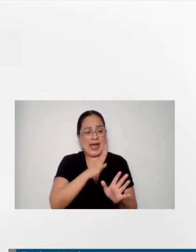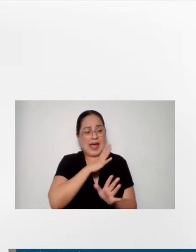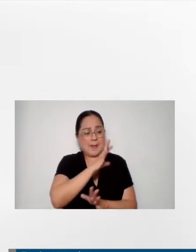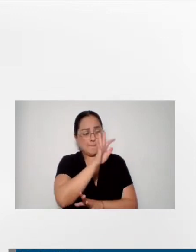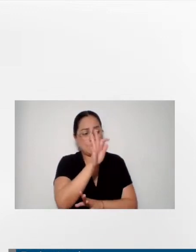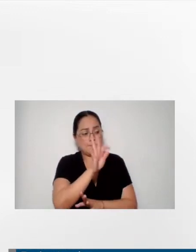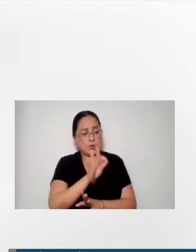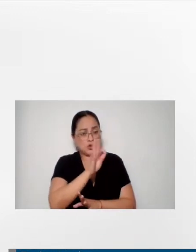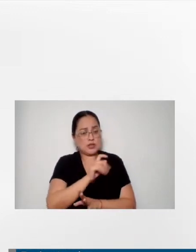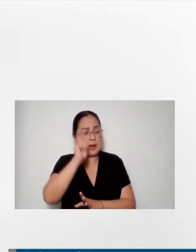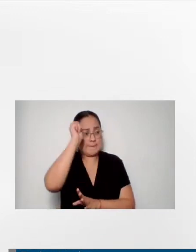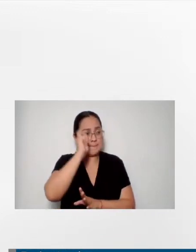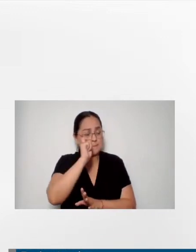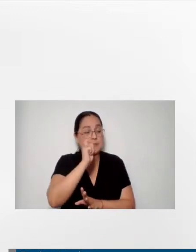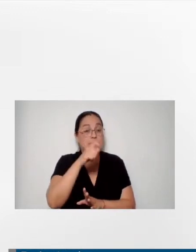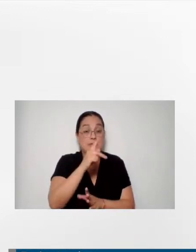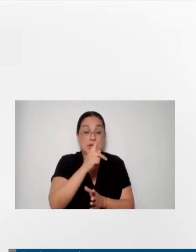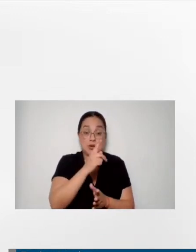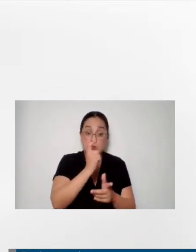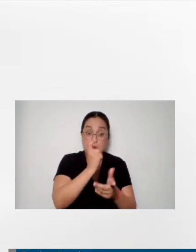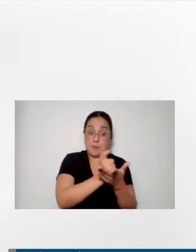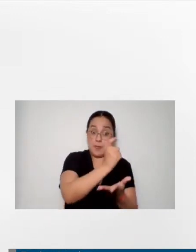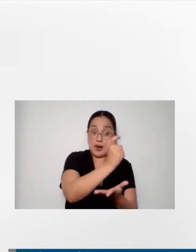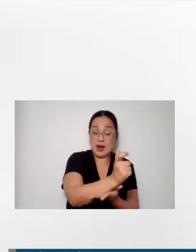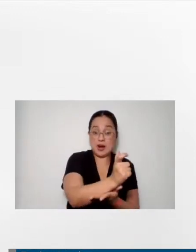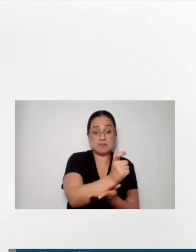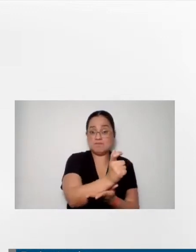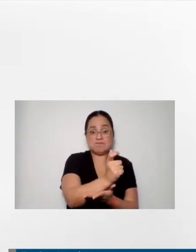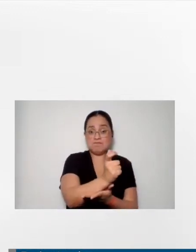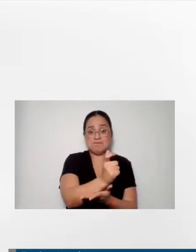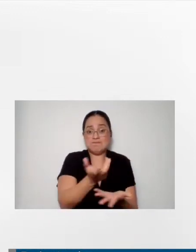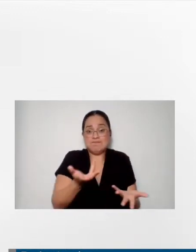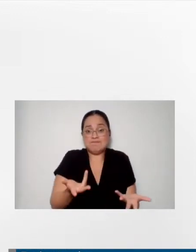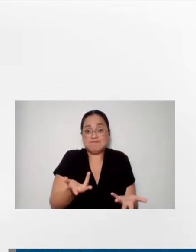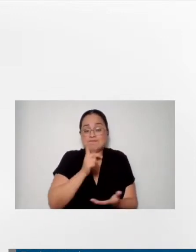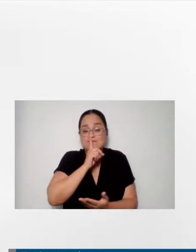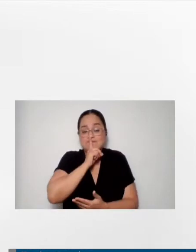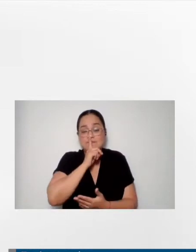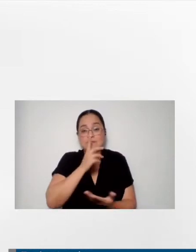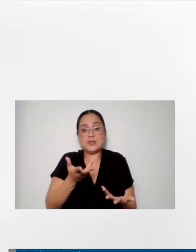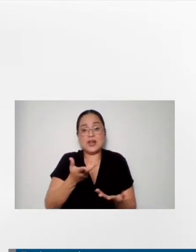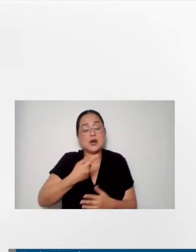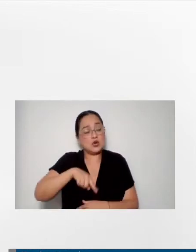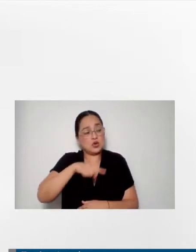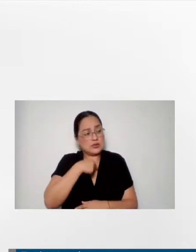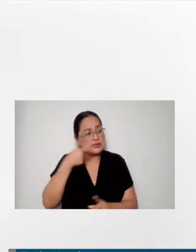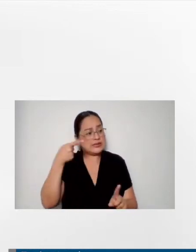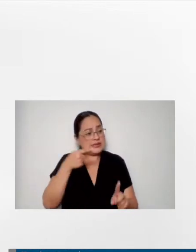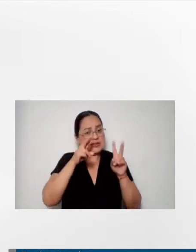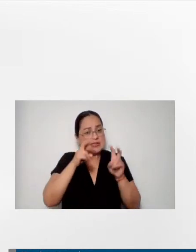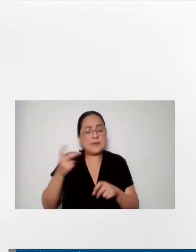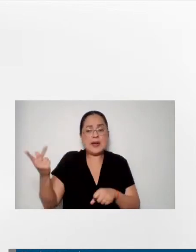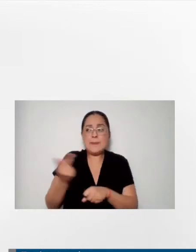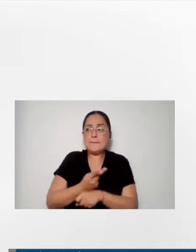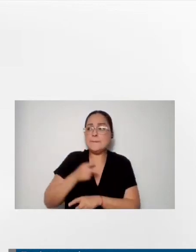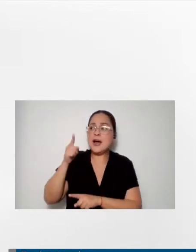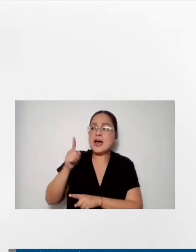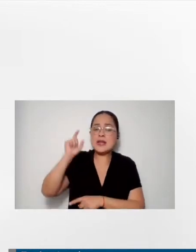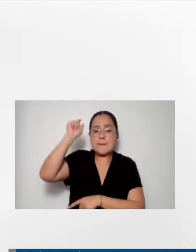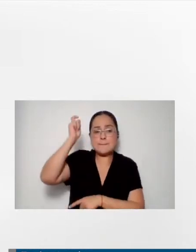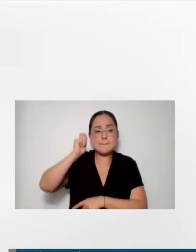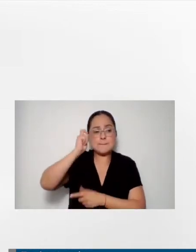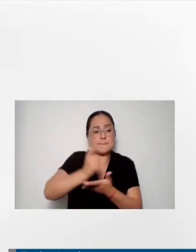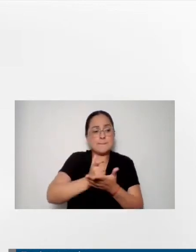que se pague, ¿no? Y entonces hablábamos de este apartado sobre las consecuencias del incumplimiento de dar los